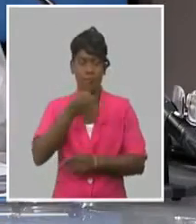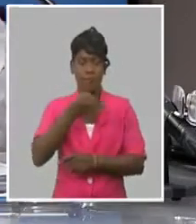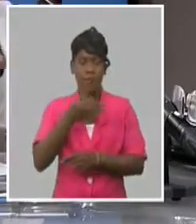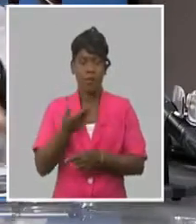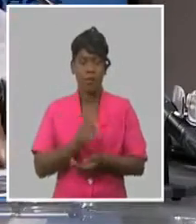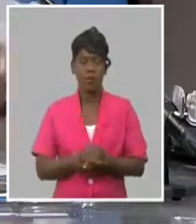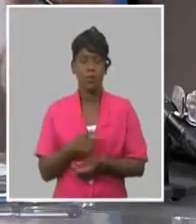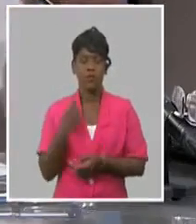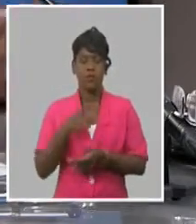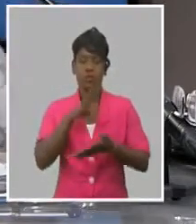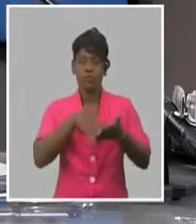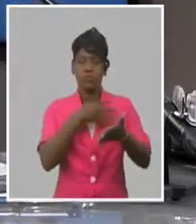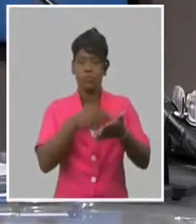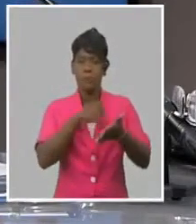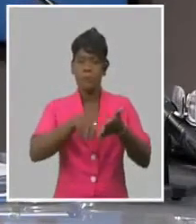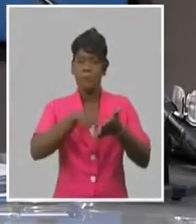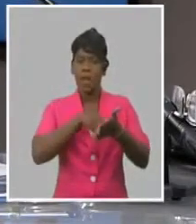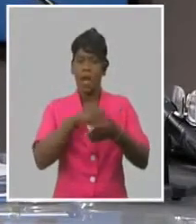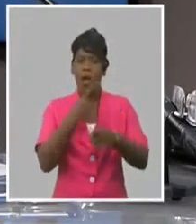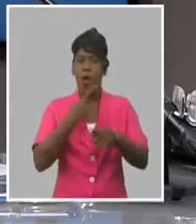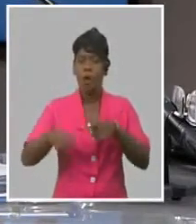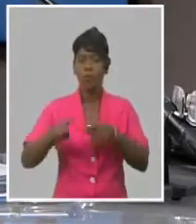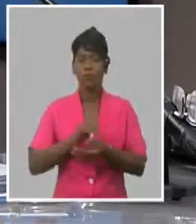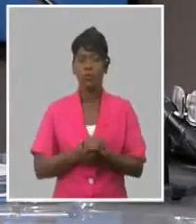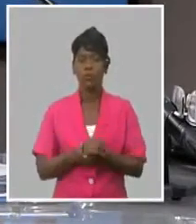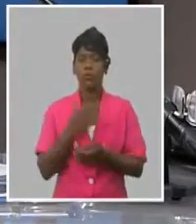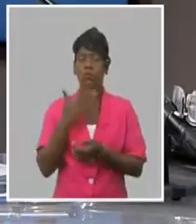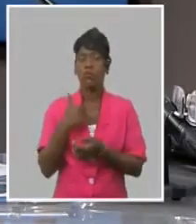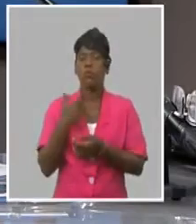un diseño diferente de repartir la riqueza que Cuba tiene.